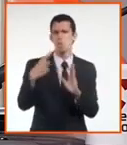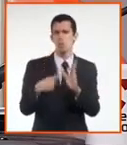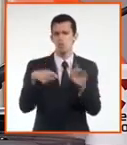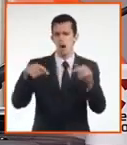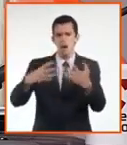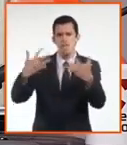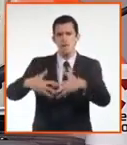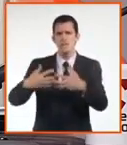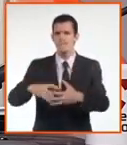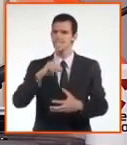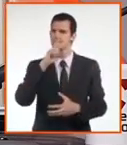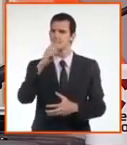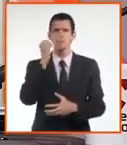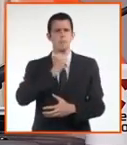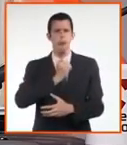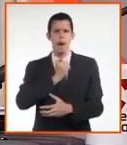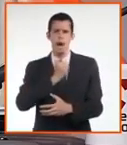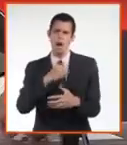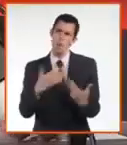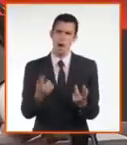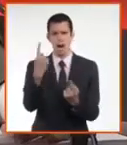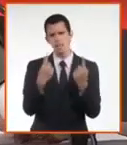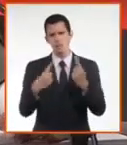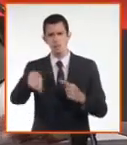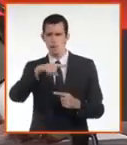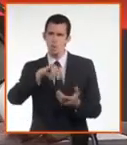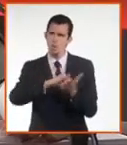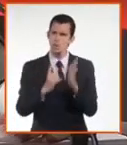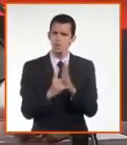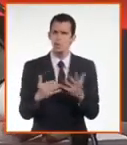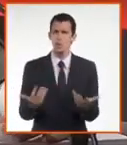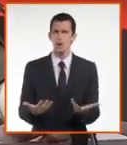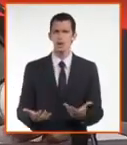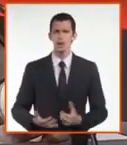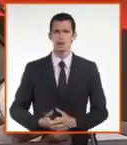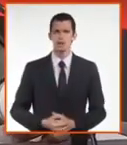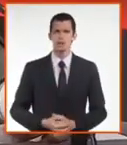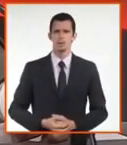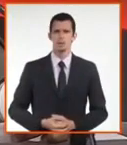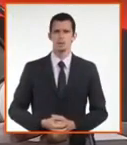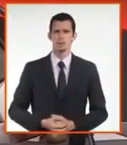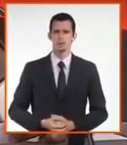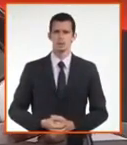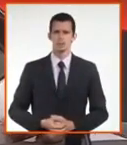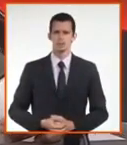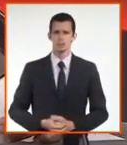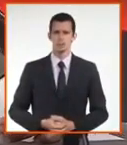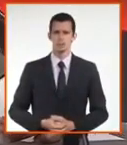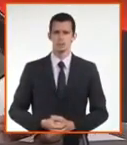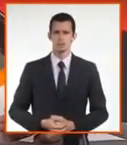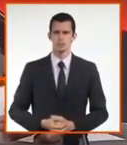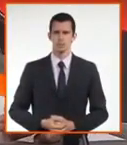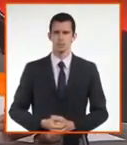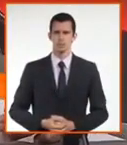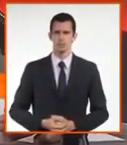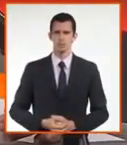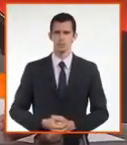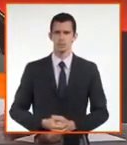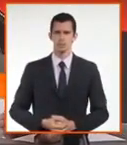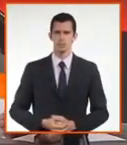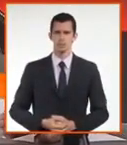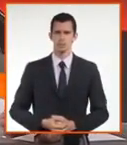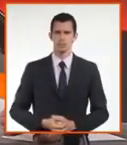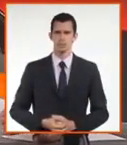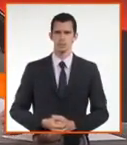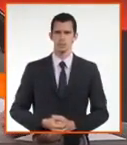país qué alternativas están buscando sí buenas noches randy y bueno todas las personas que nos siguen por los diferentes medios